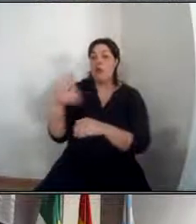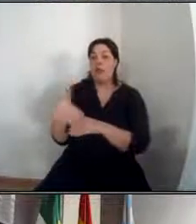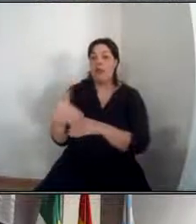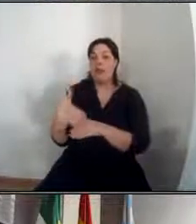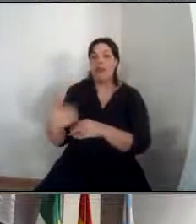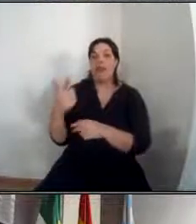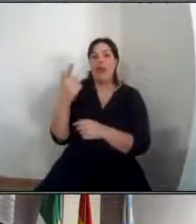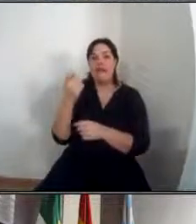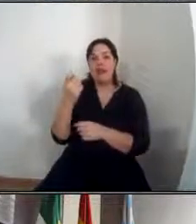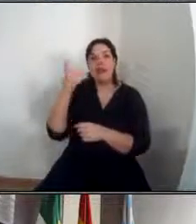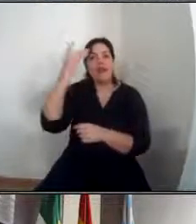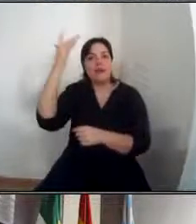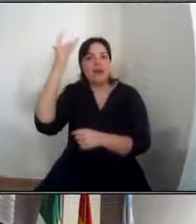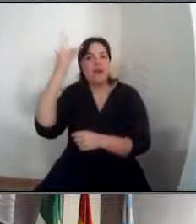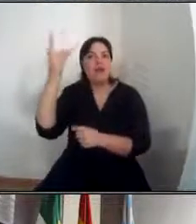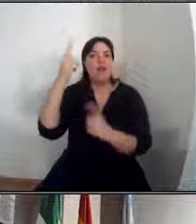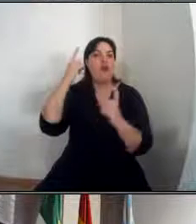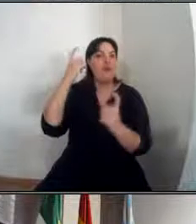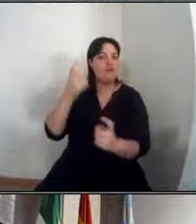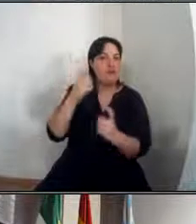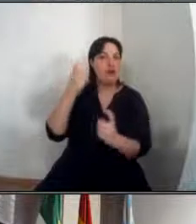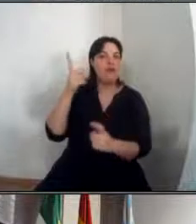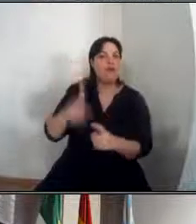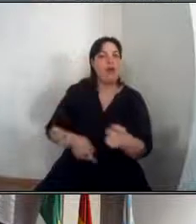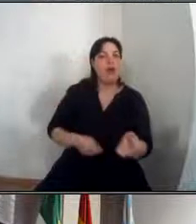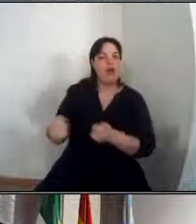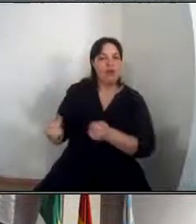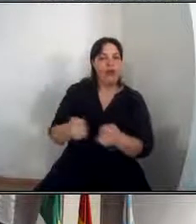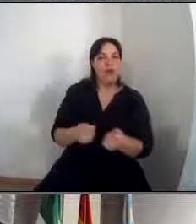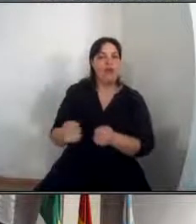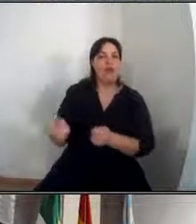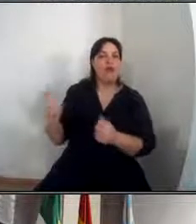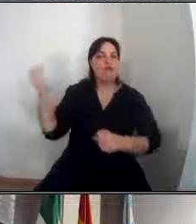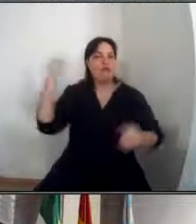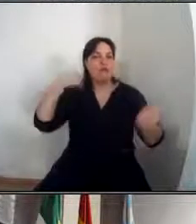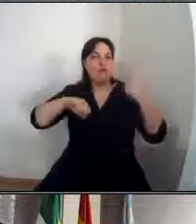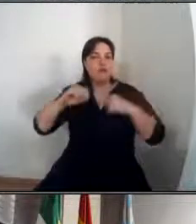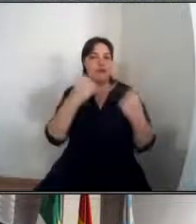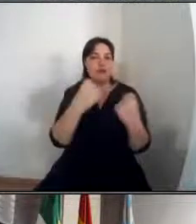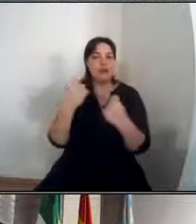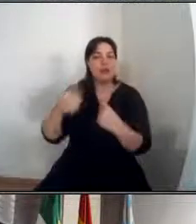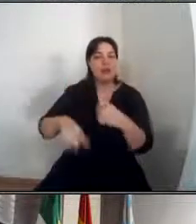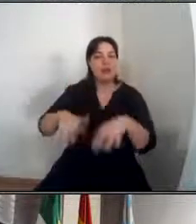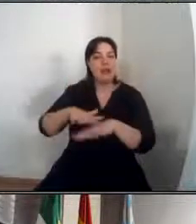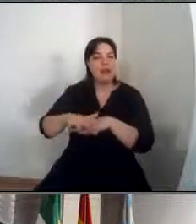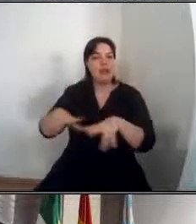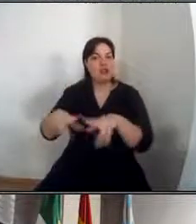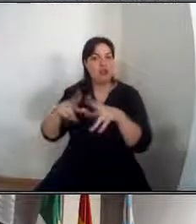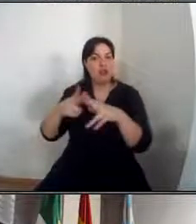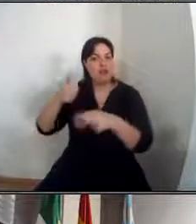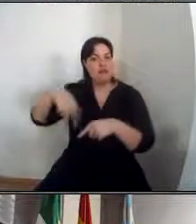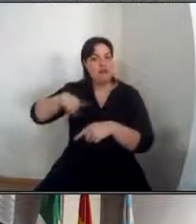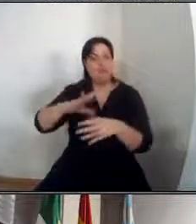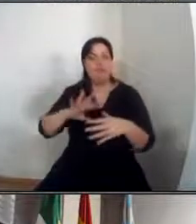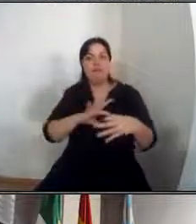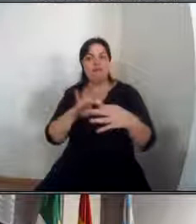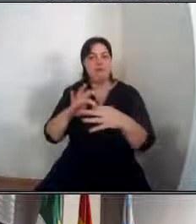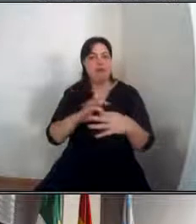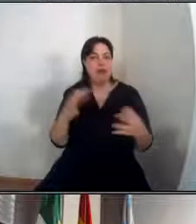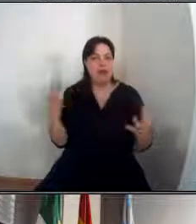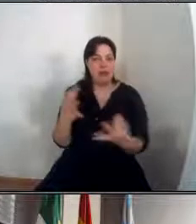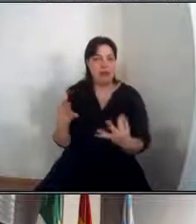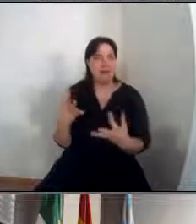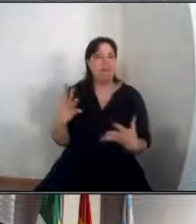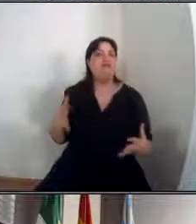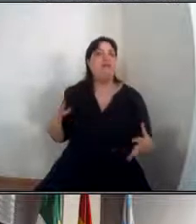imaginación, esfuerzo y coordinación entre los actores institucionales y el tejido social. Armar unas alianzas